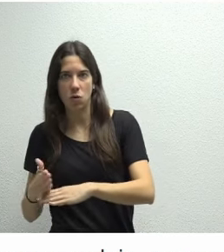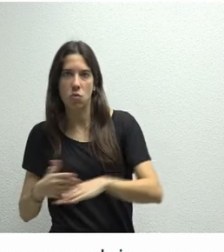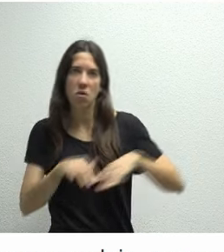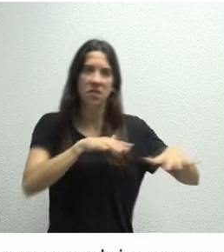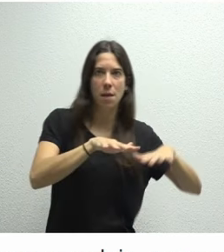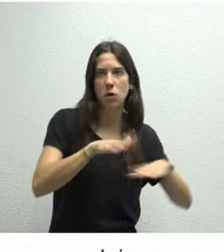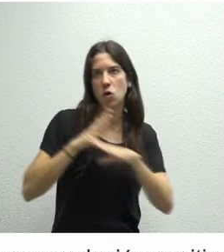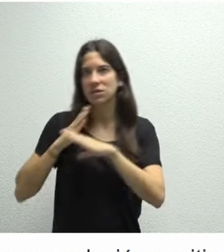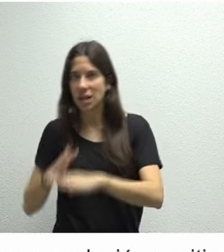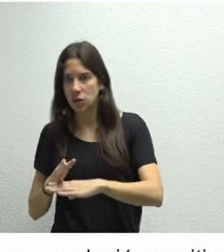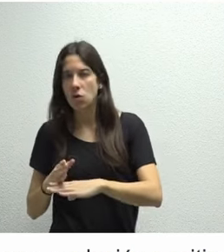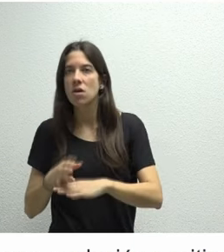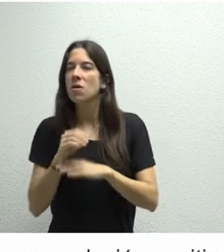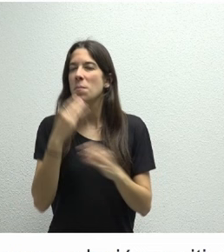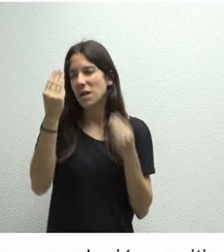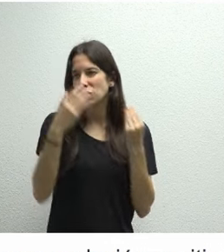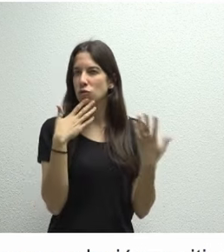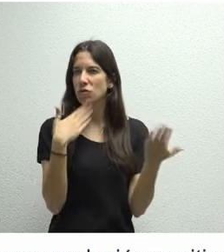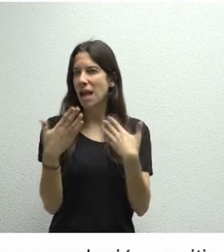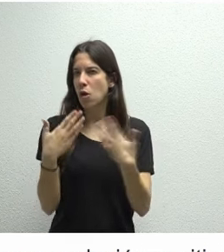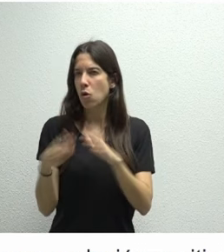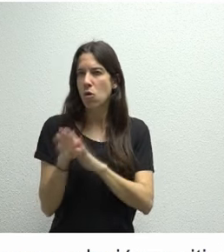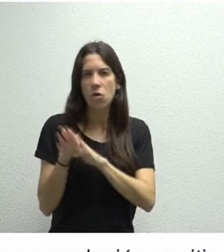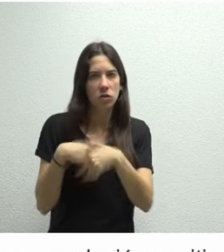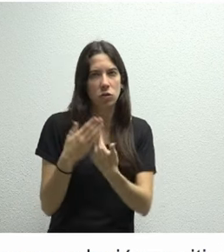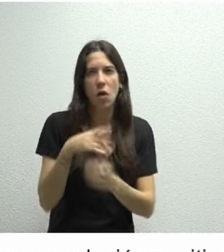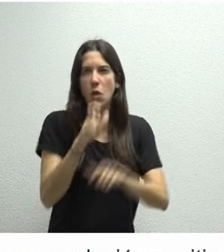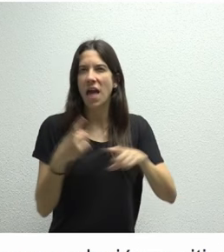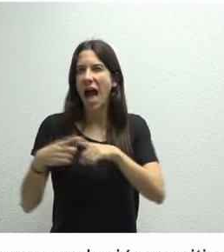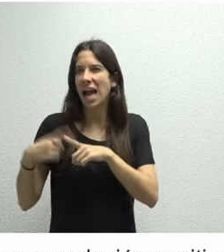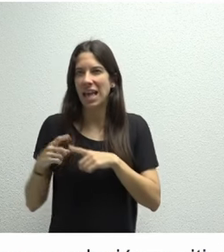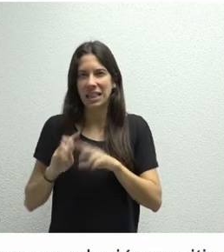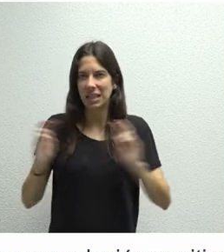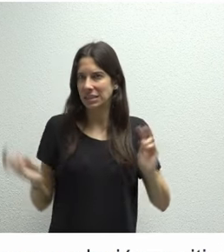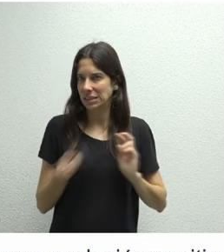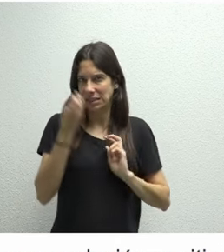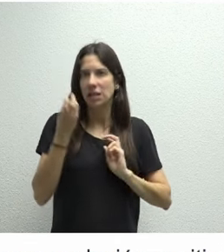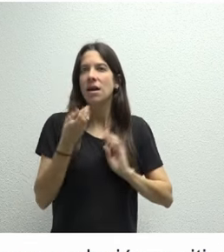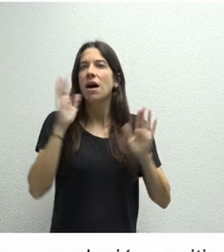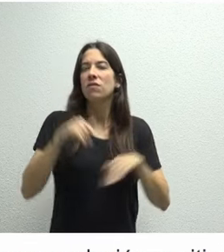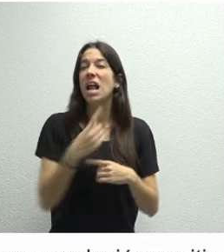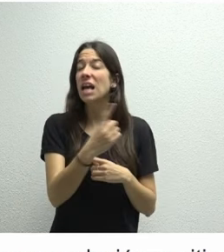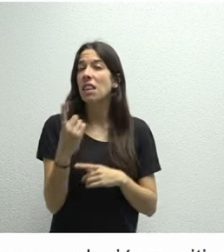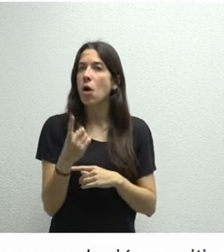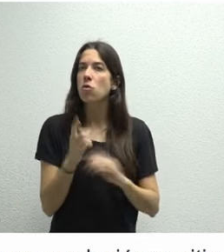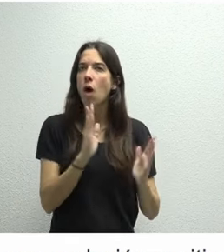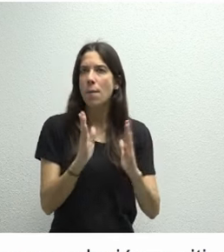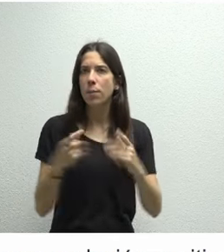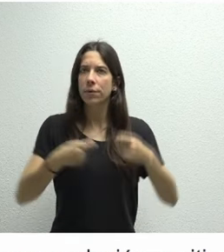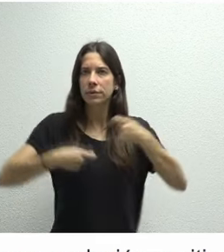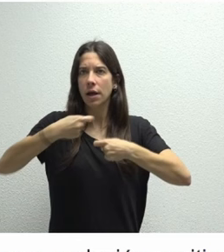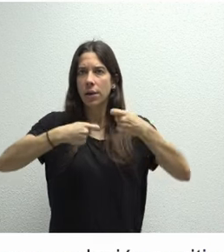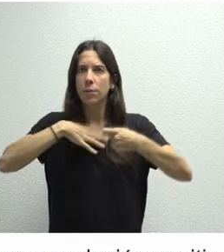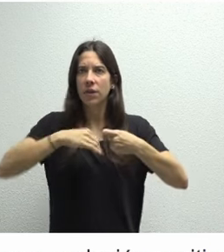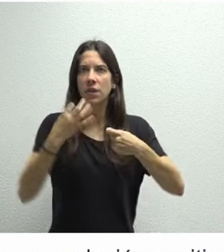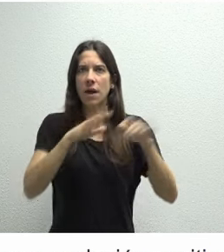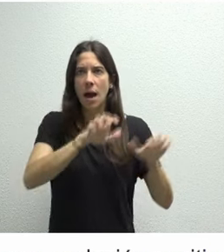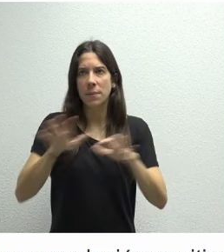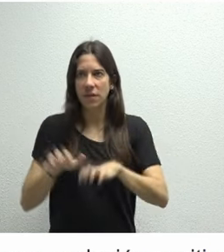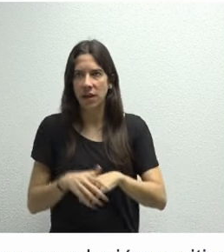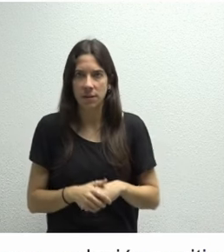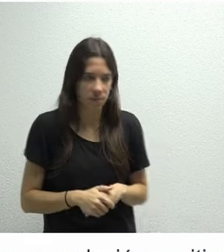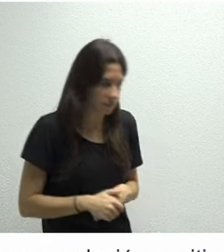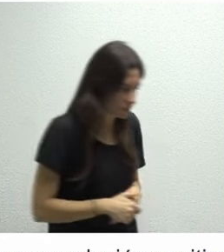diálogo continuado entre los distintos agentes eh Y que cada uno tiene una parte que aportar y que aprender del otro